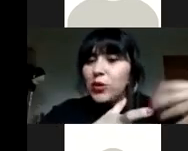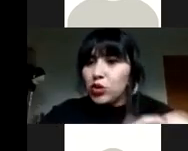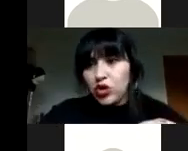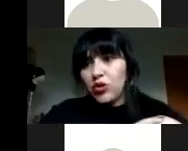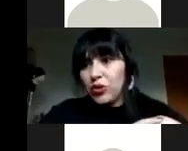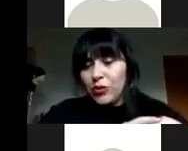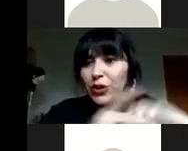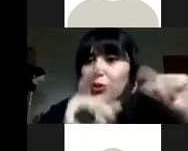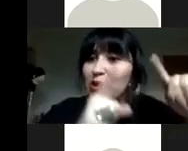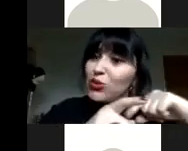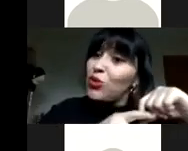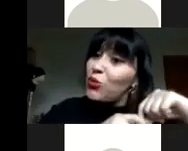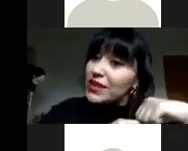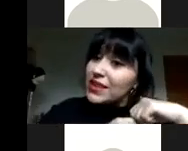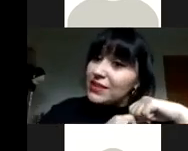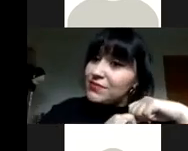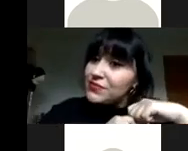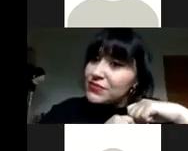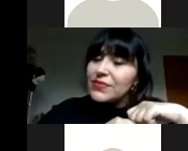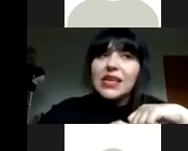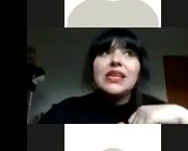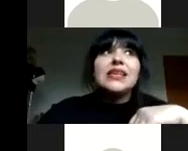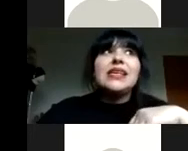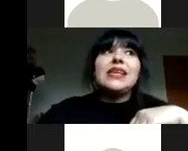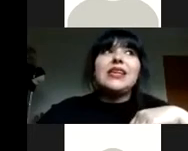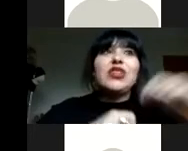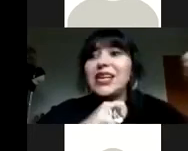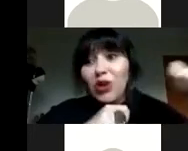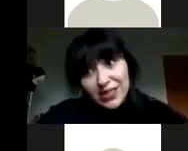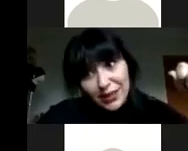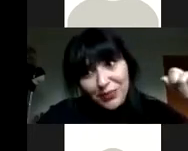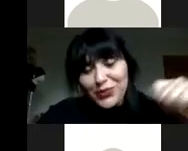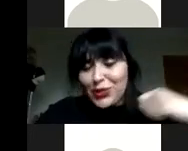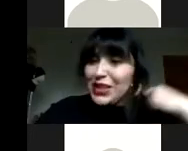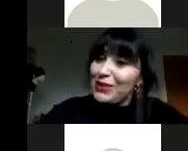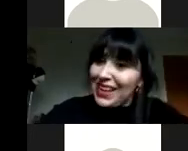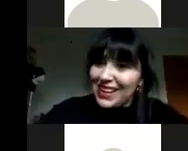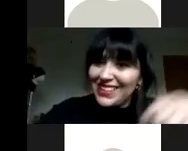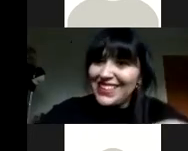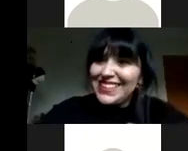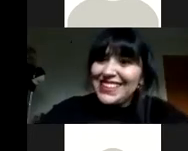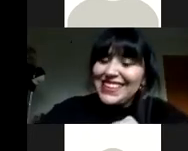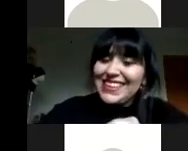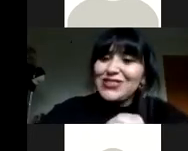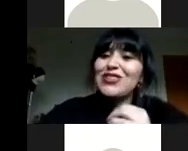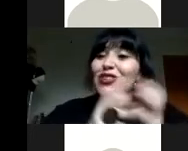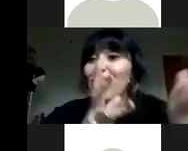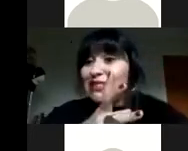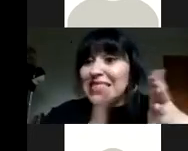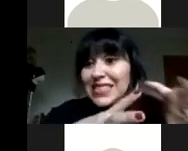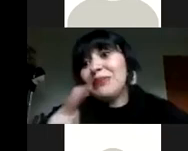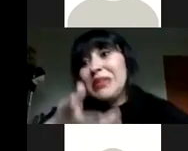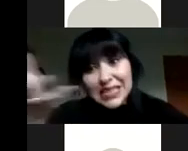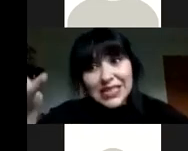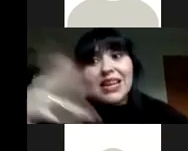el discurso. Porque cuando uno argumenta, no tiene que enojarse, no tiene que pelear. Sobre todo con los